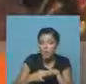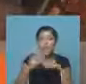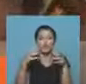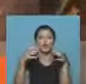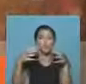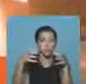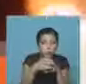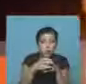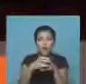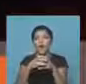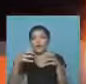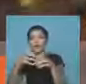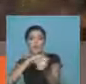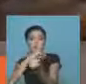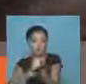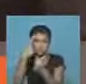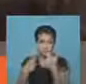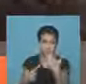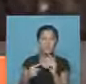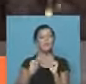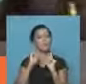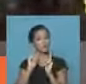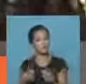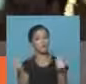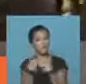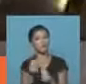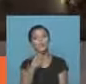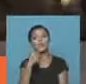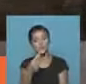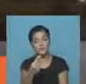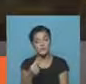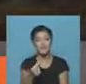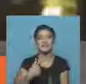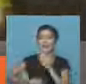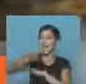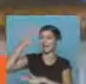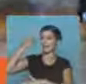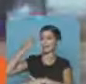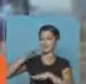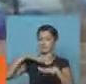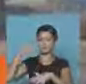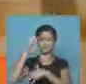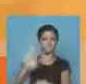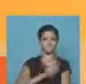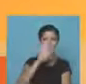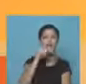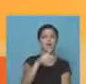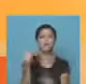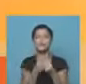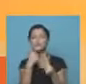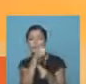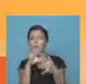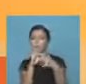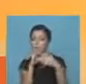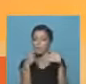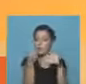demás. Y además se recalca el pasado judicial bastante oscuro. Se lo ha vinculado al lavado de dinero.